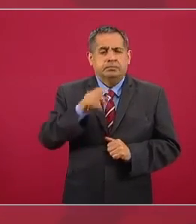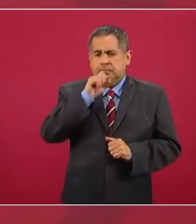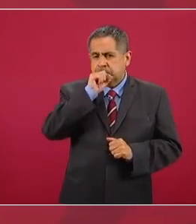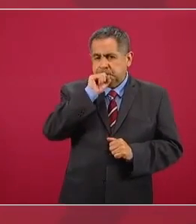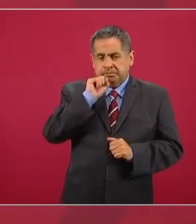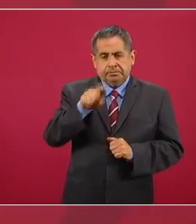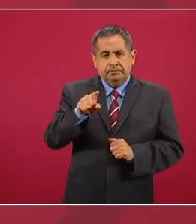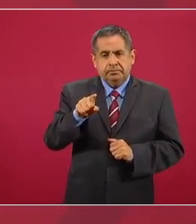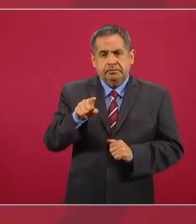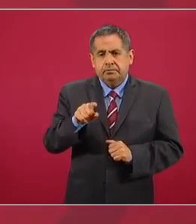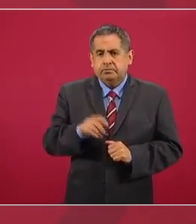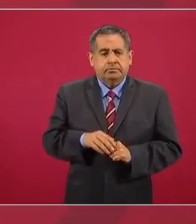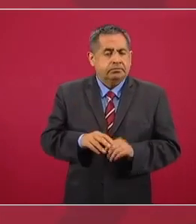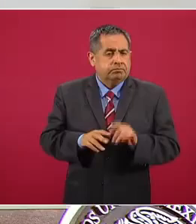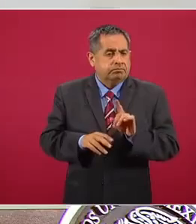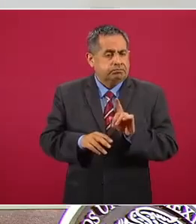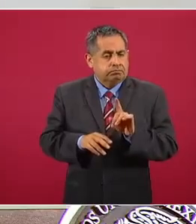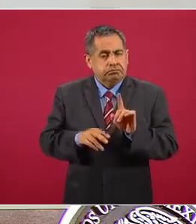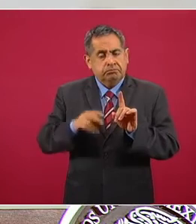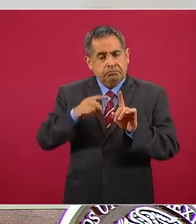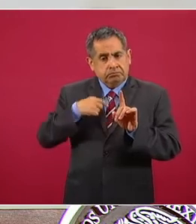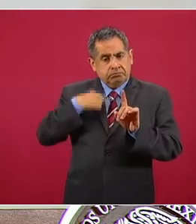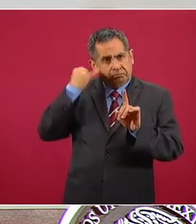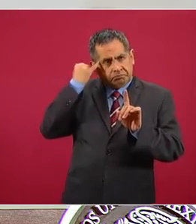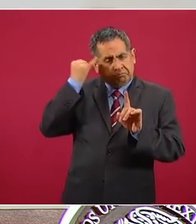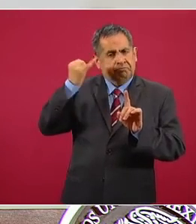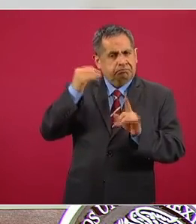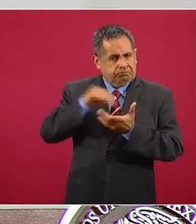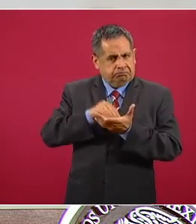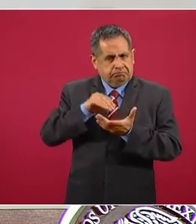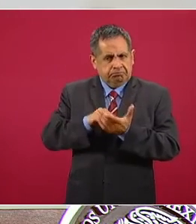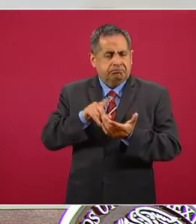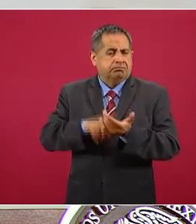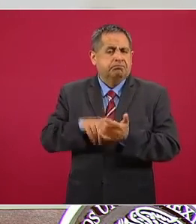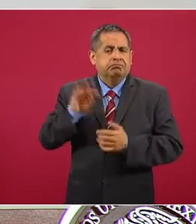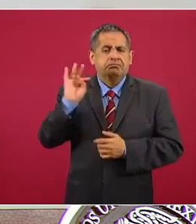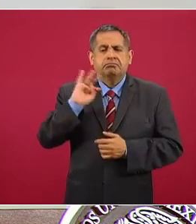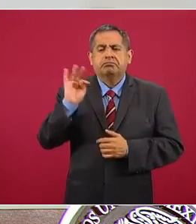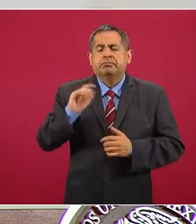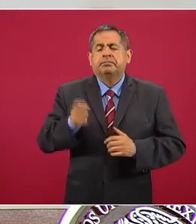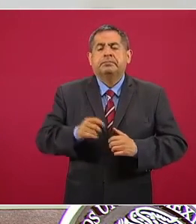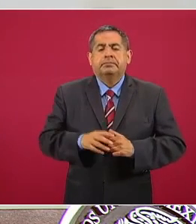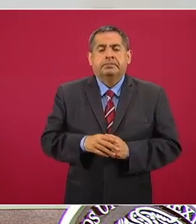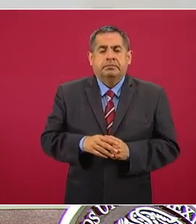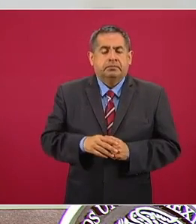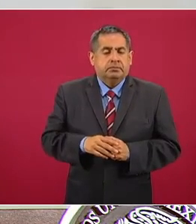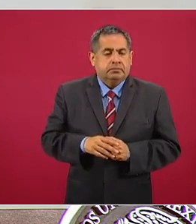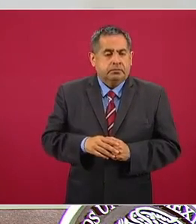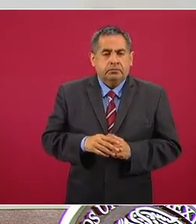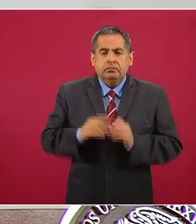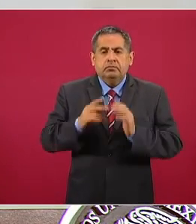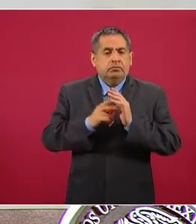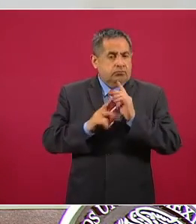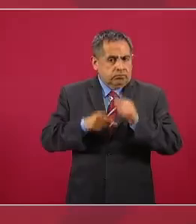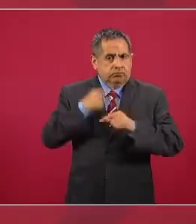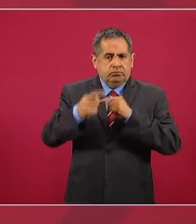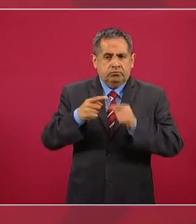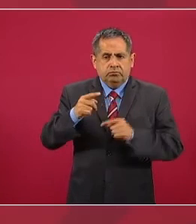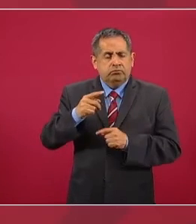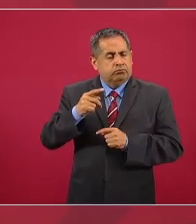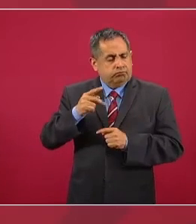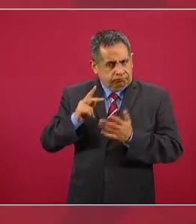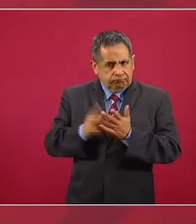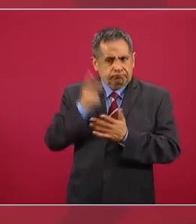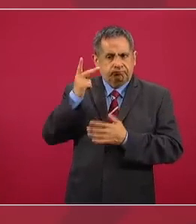inclusive no descarto el que vuelva a enviar una